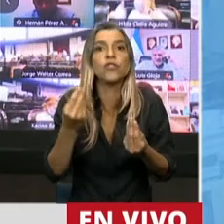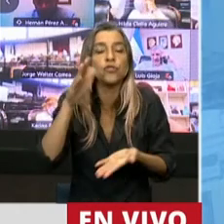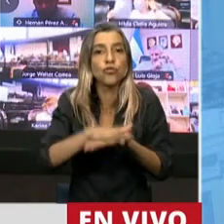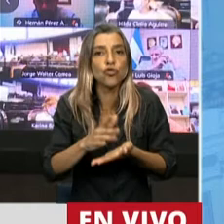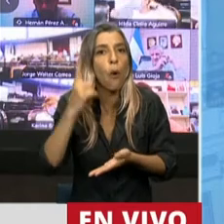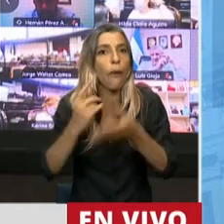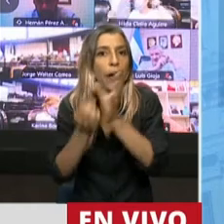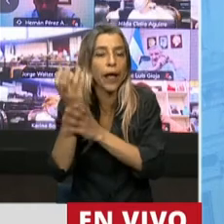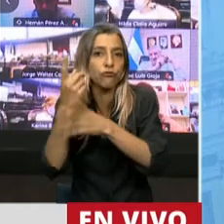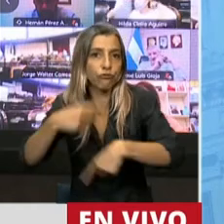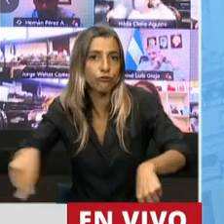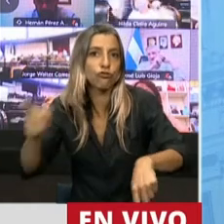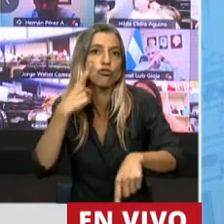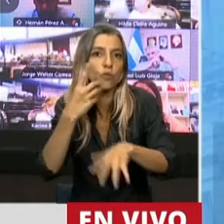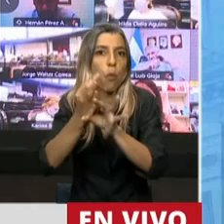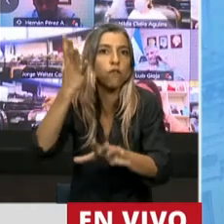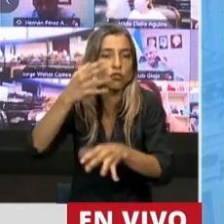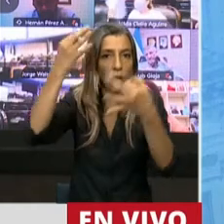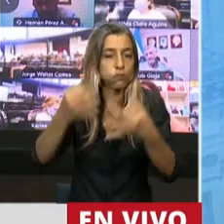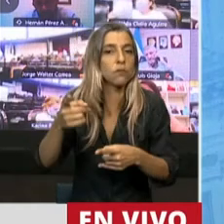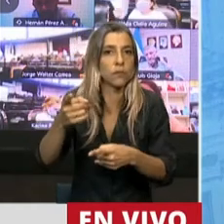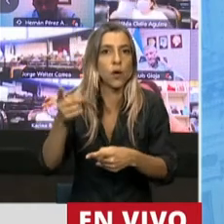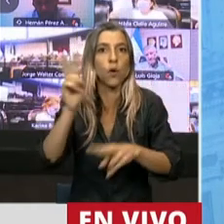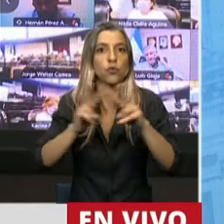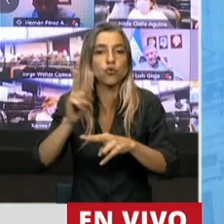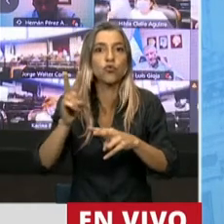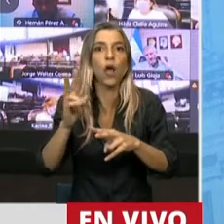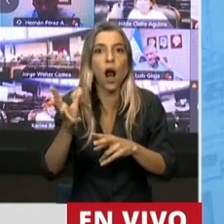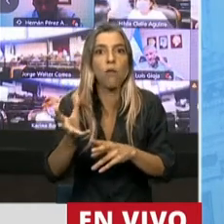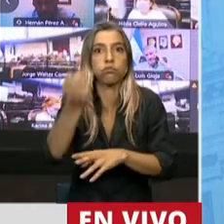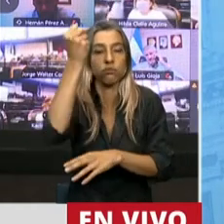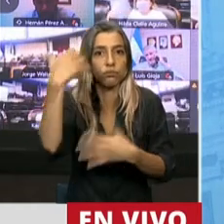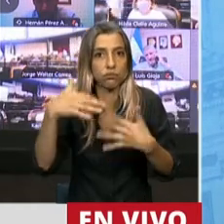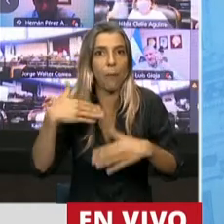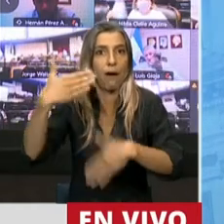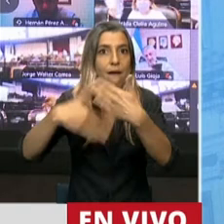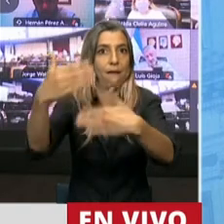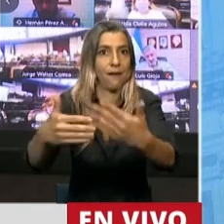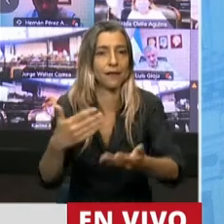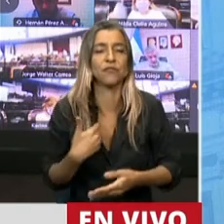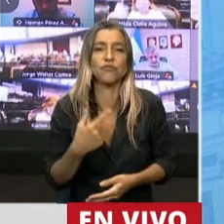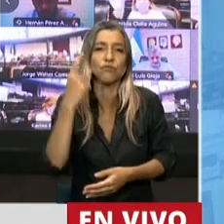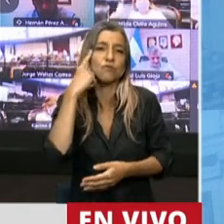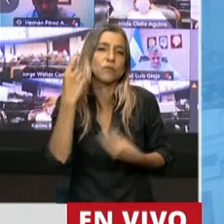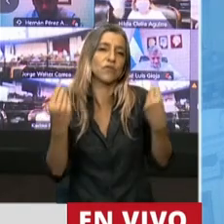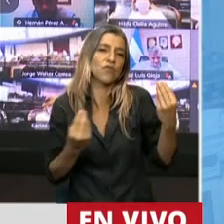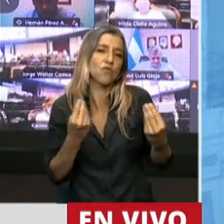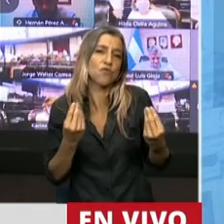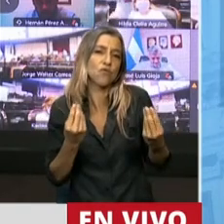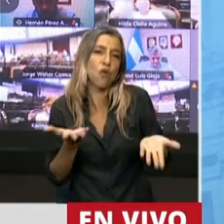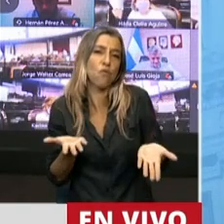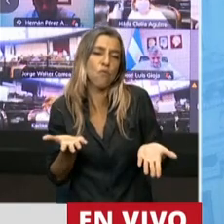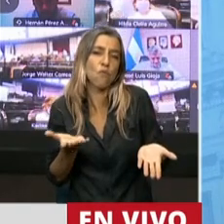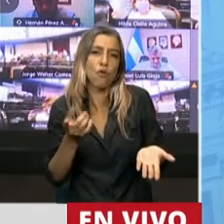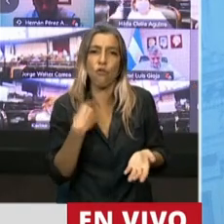se conciba, yo me atrevo a decir arcaicamente, que la inmediatez es ir a mirar a